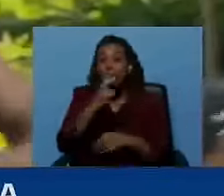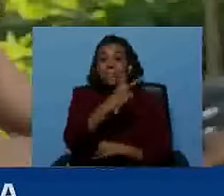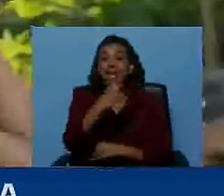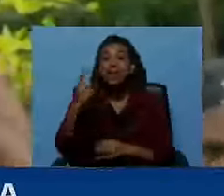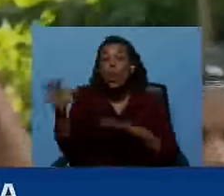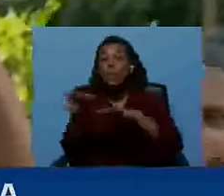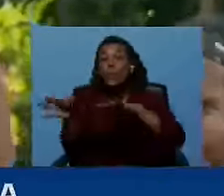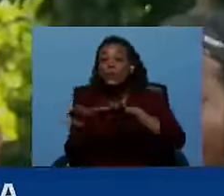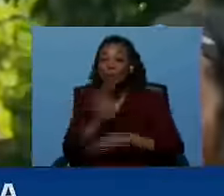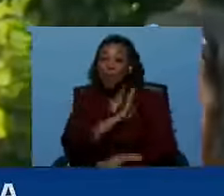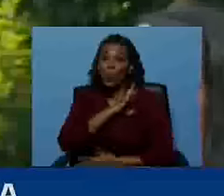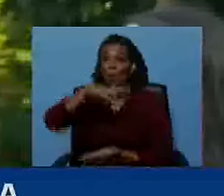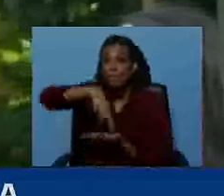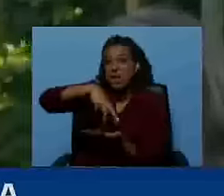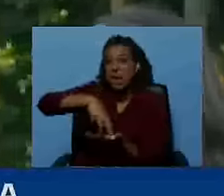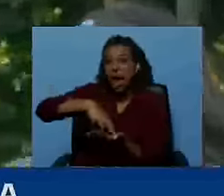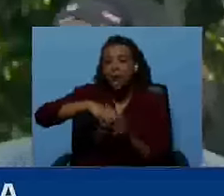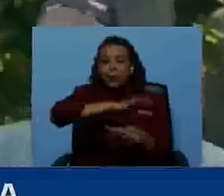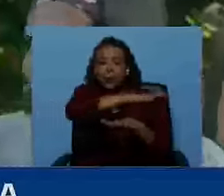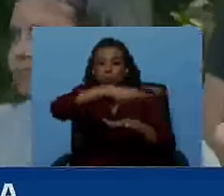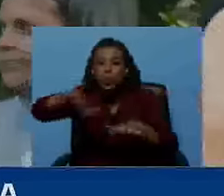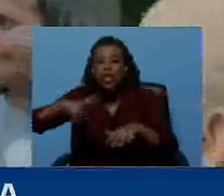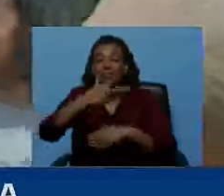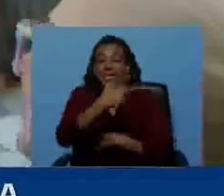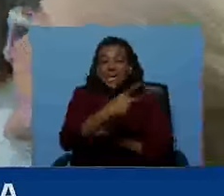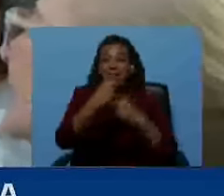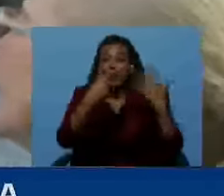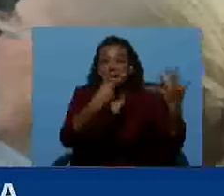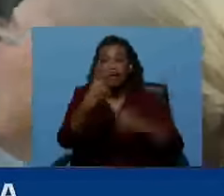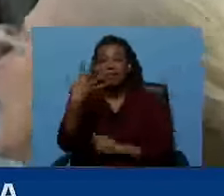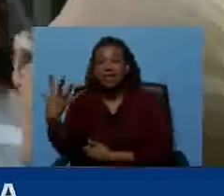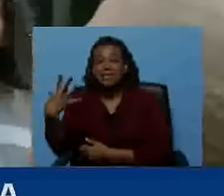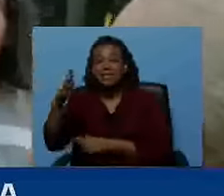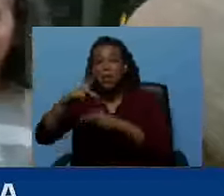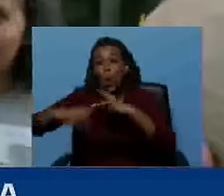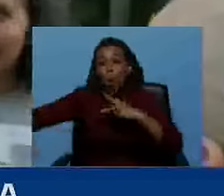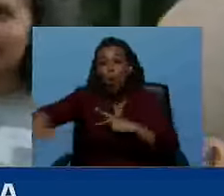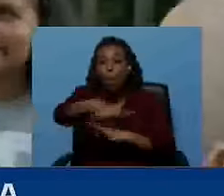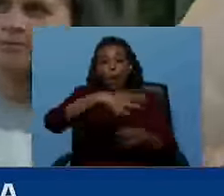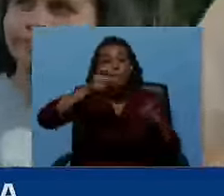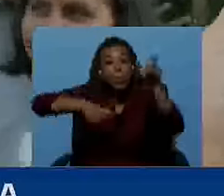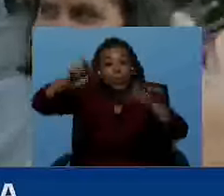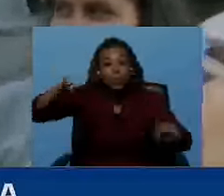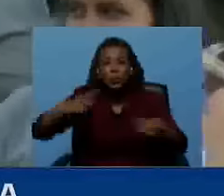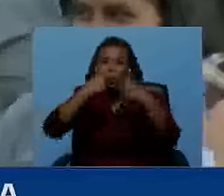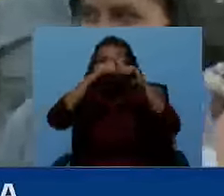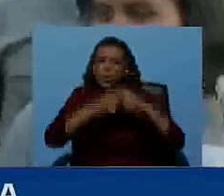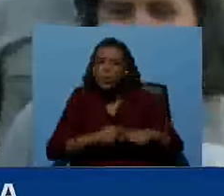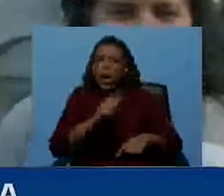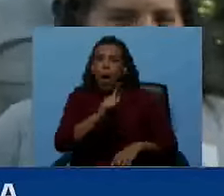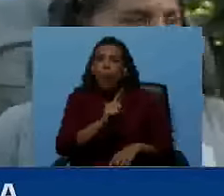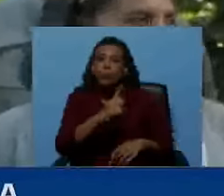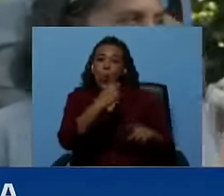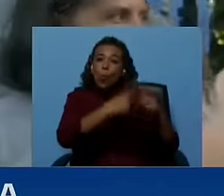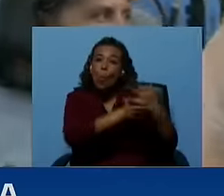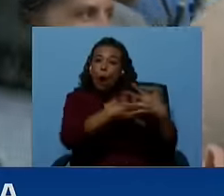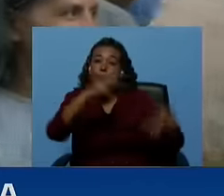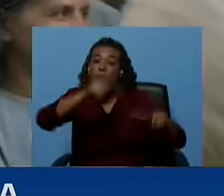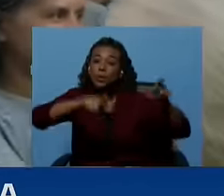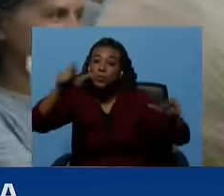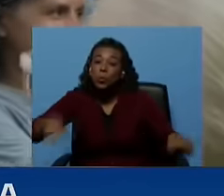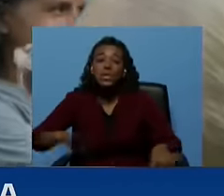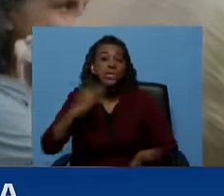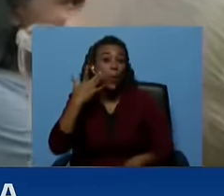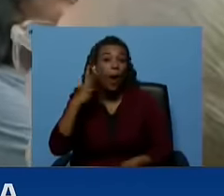municipios de esta entidad tiene una superficie de 375 km cu y una población cercana a un cuarto de millón de habitantes